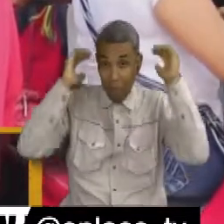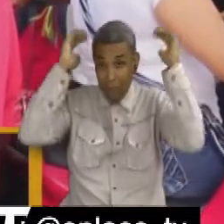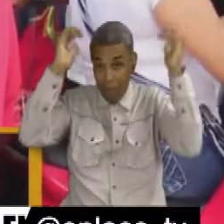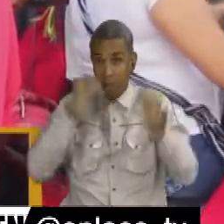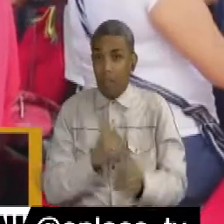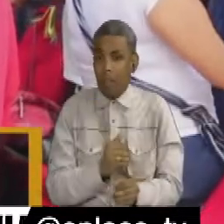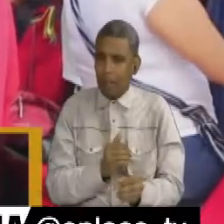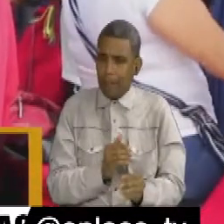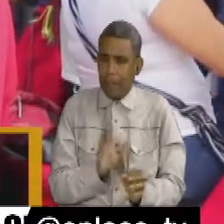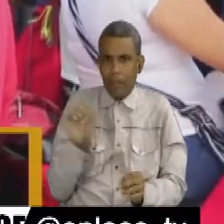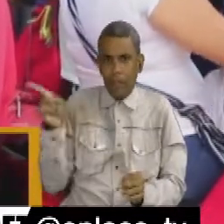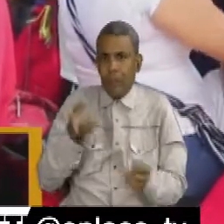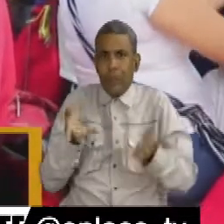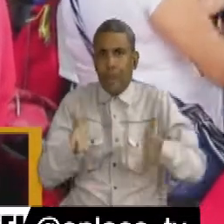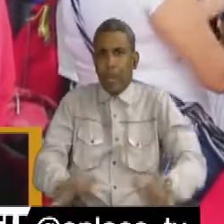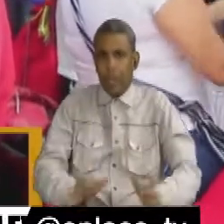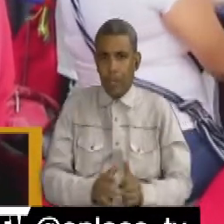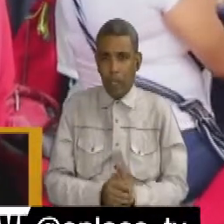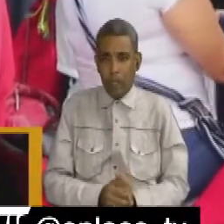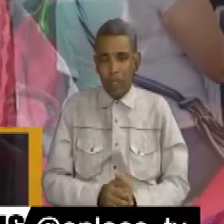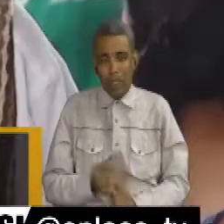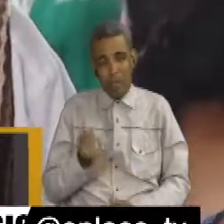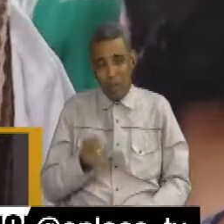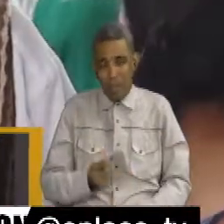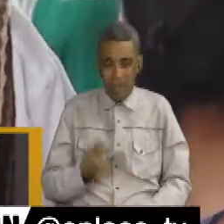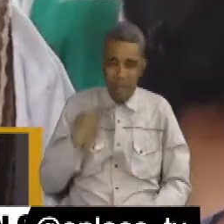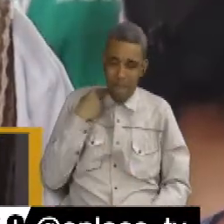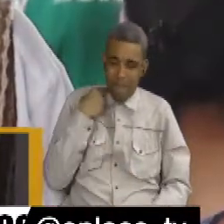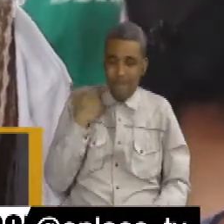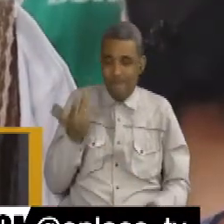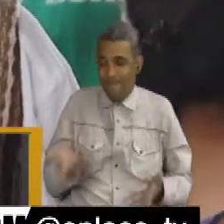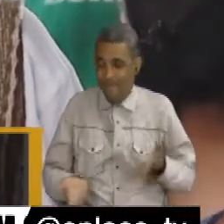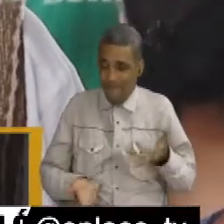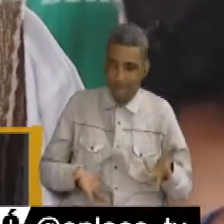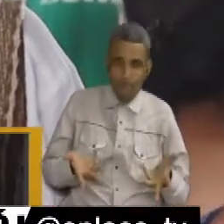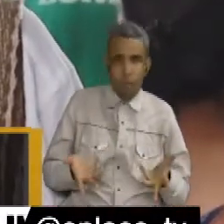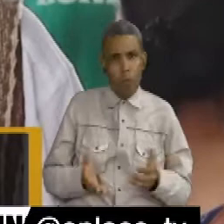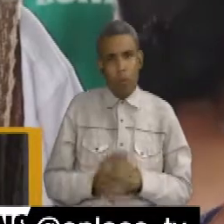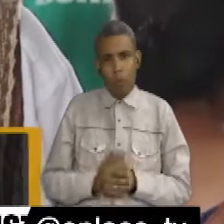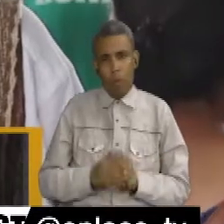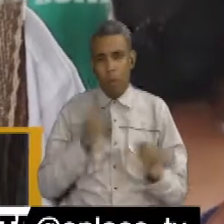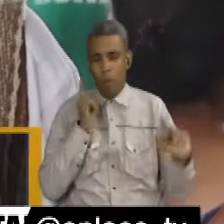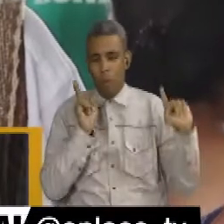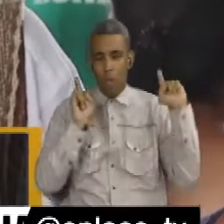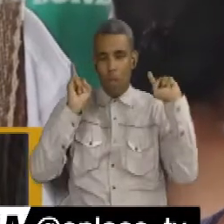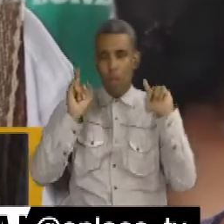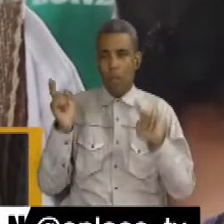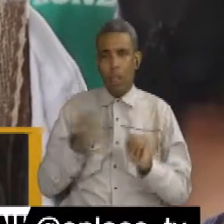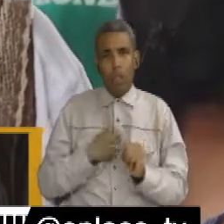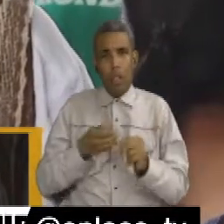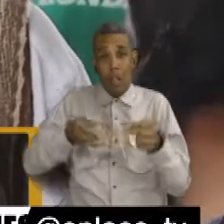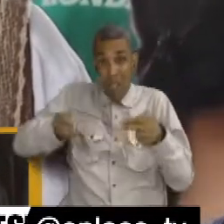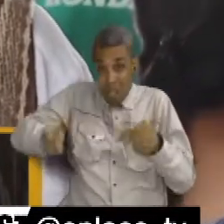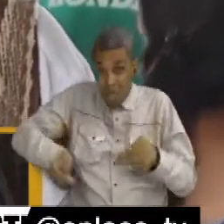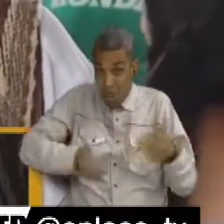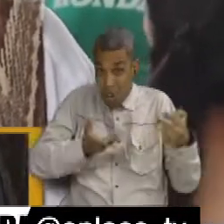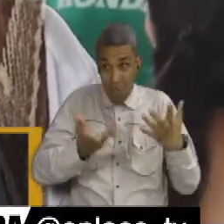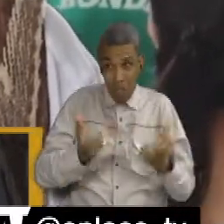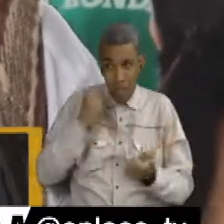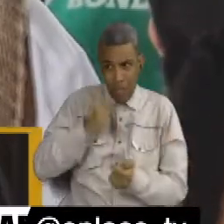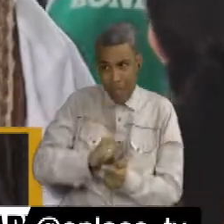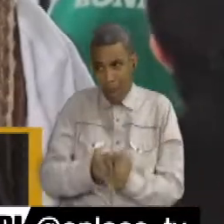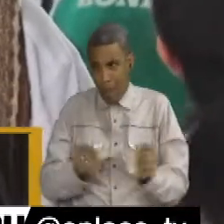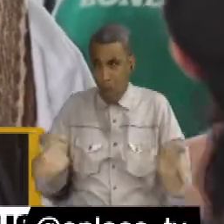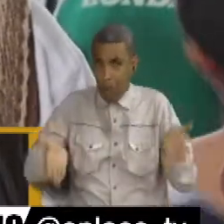el gobierno se niega a asignar los recursos necesarios para poder cumplirle a la educación en el presente y en el